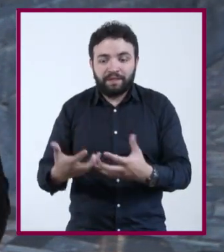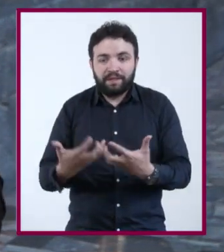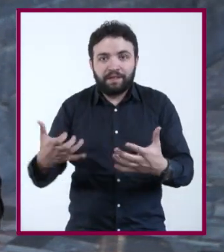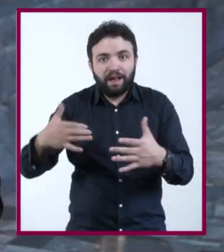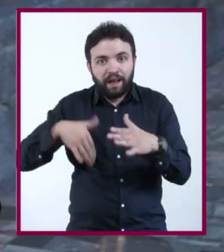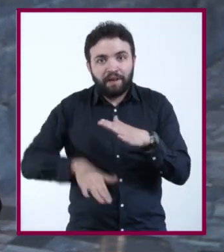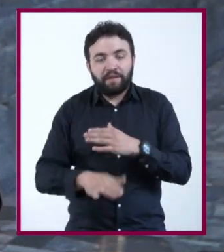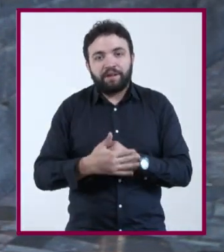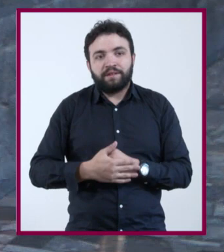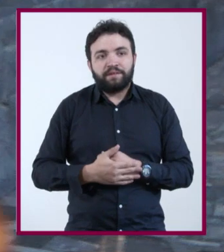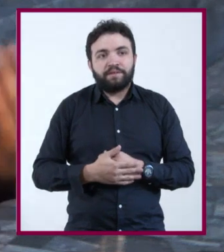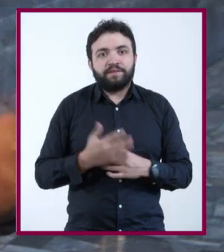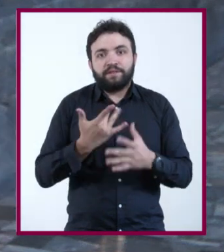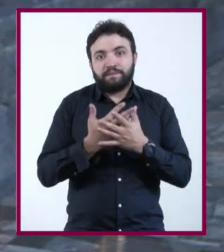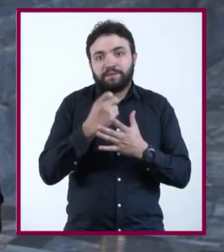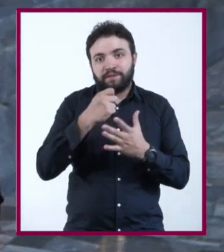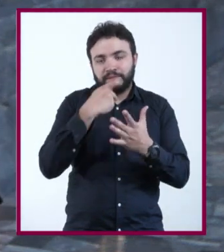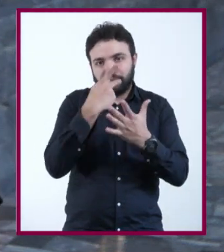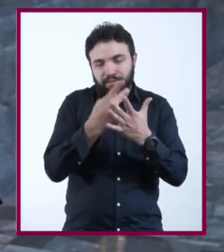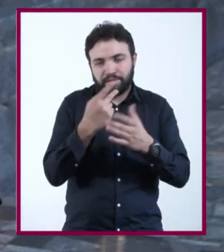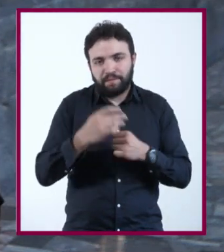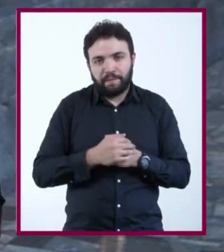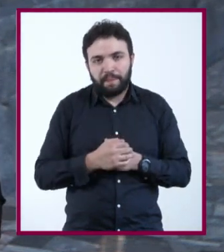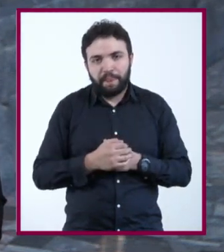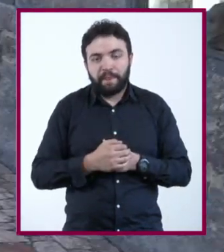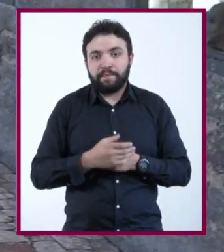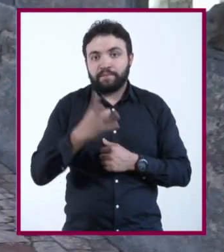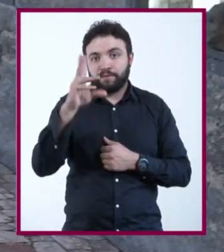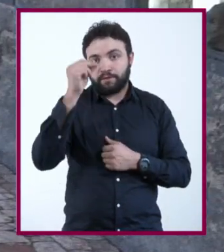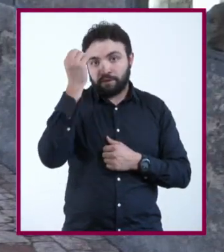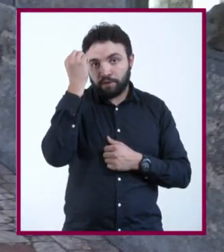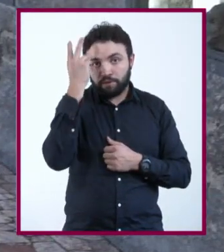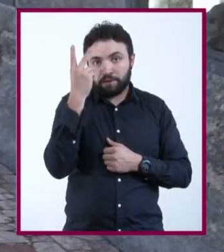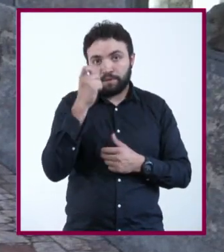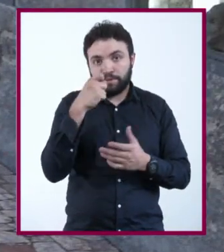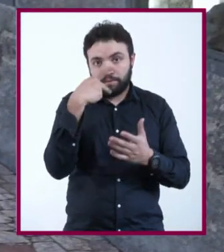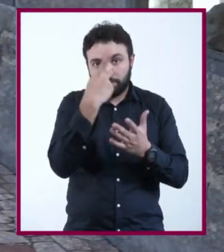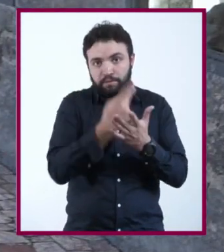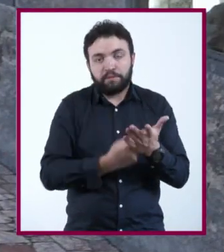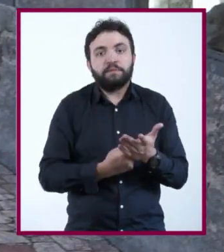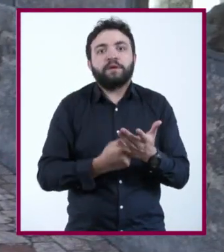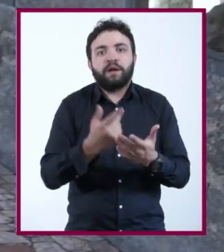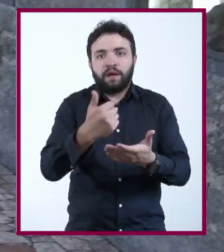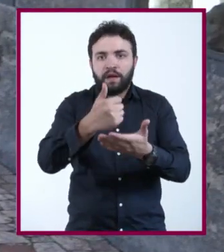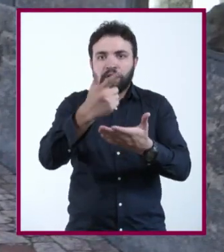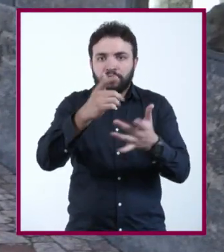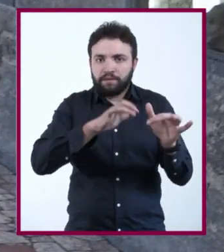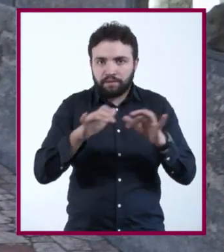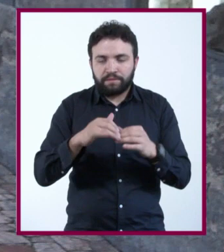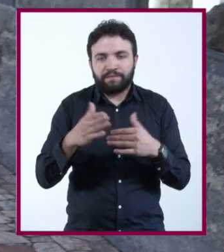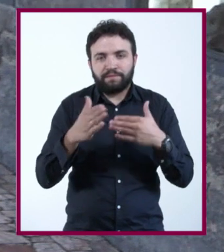Esperemos que hayan disfrutado de este programa tanto como nosotros. Y no olviden que este programa